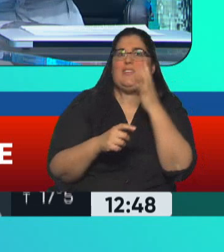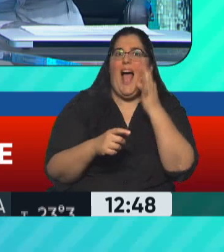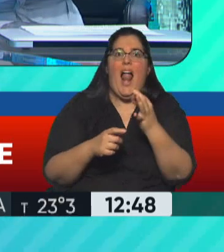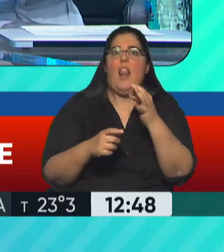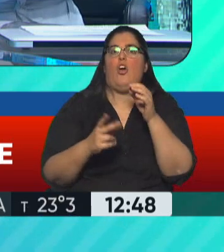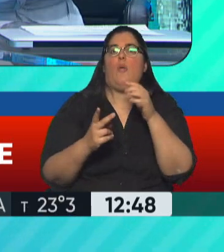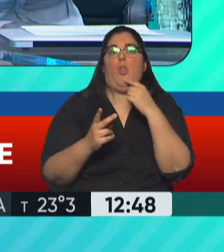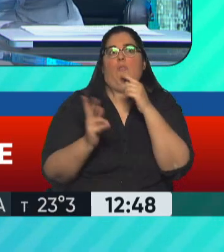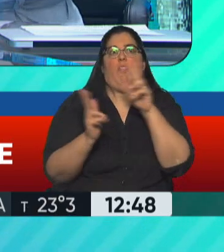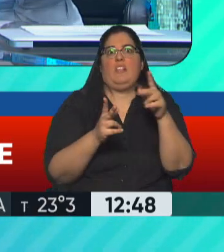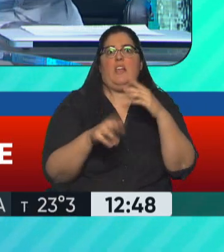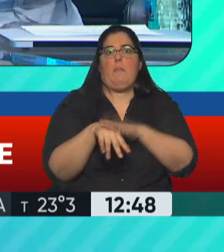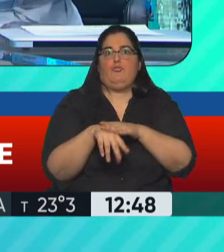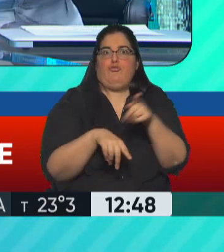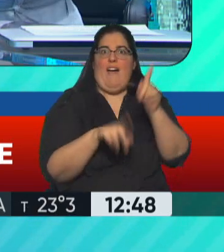de